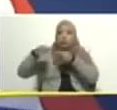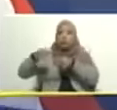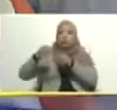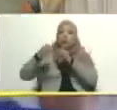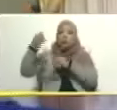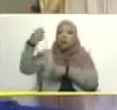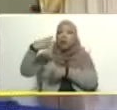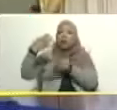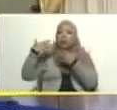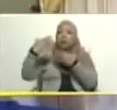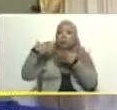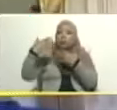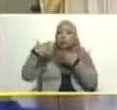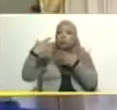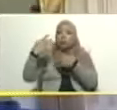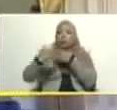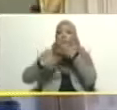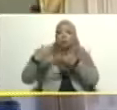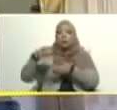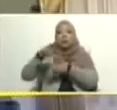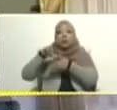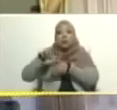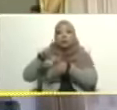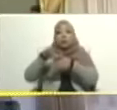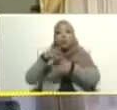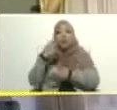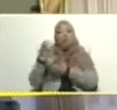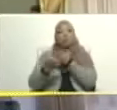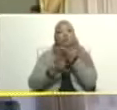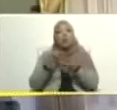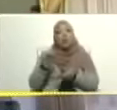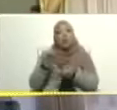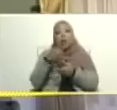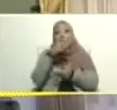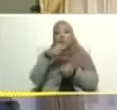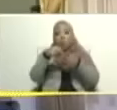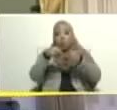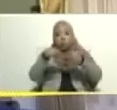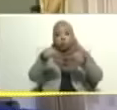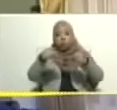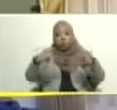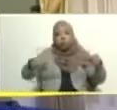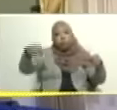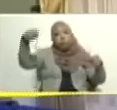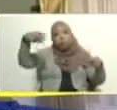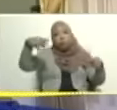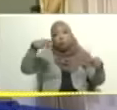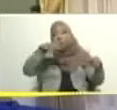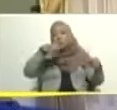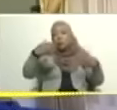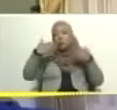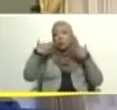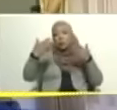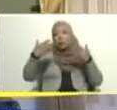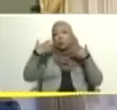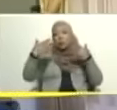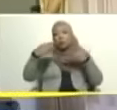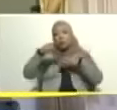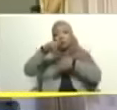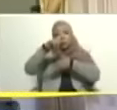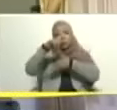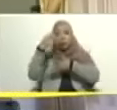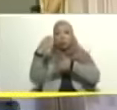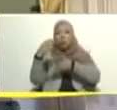avizora, el fenómeno del Niño, el calentamiento, la sequía, que va a golpear a toda nuestra región,